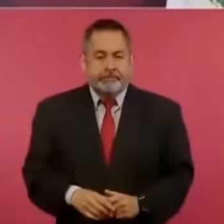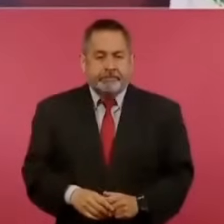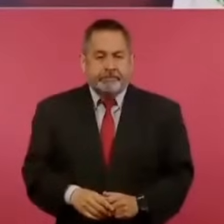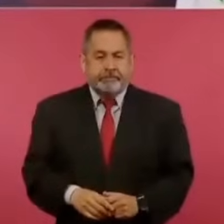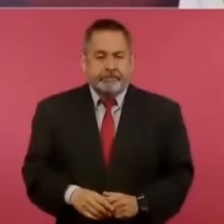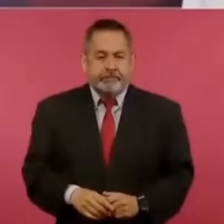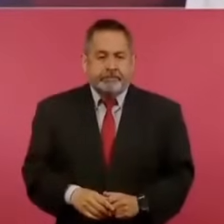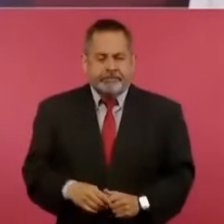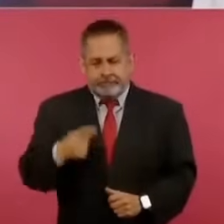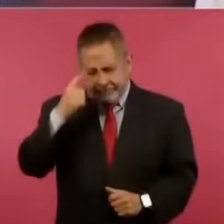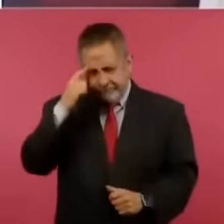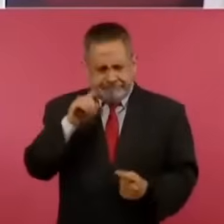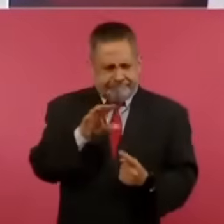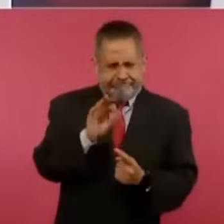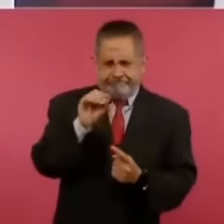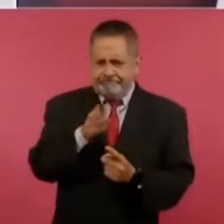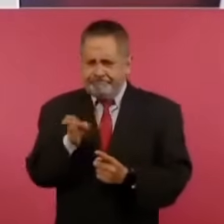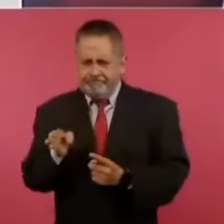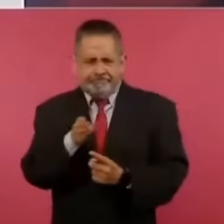como opción